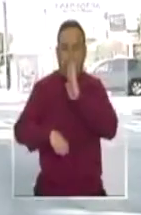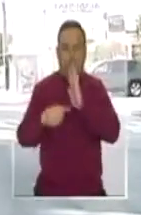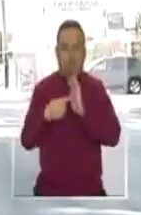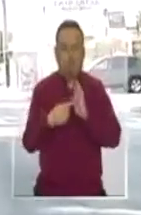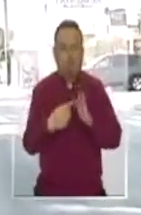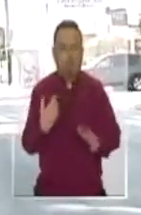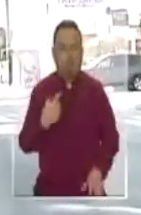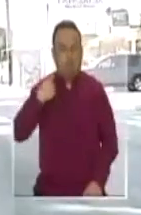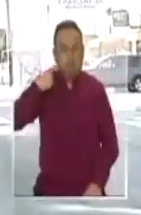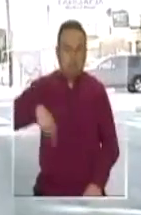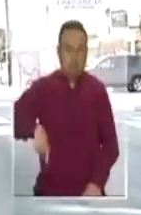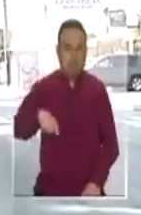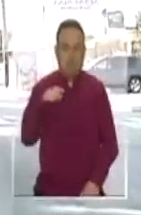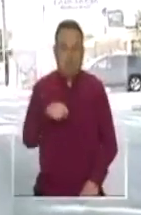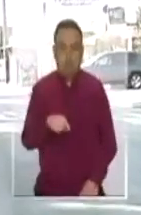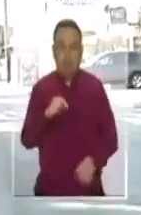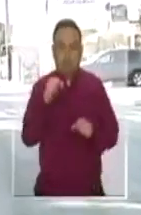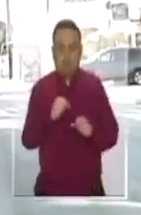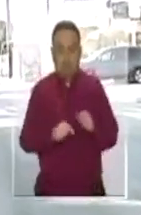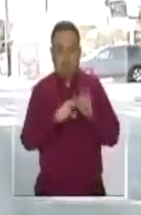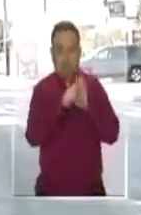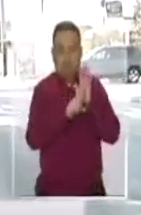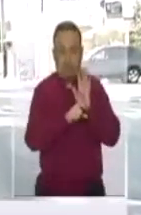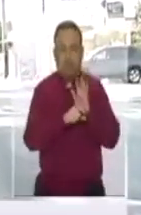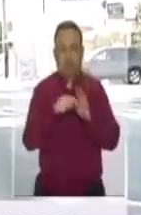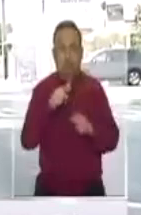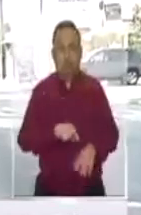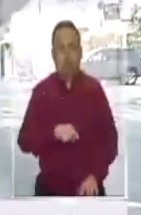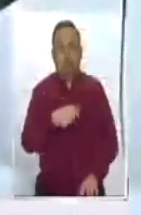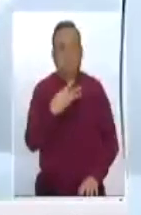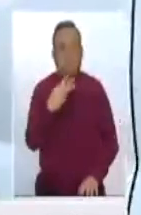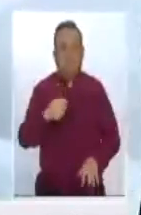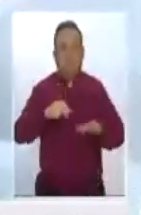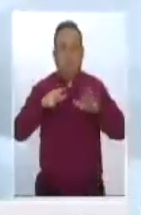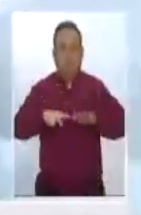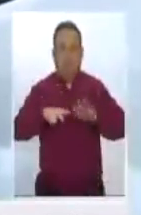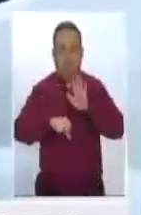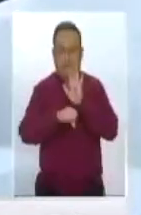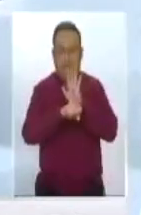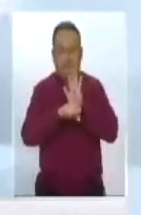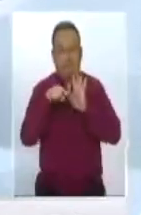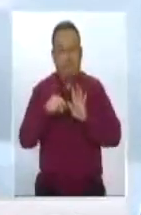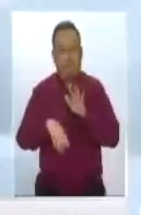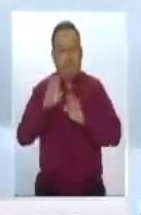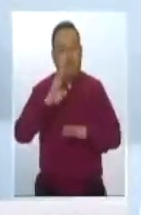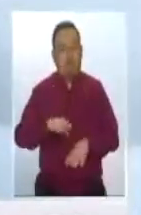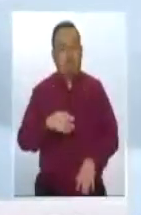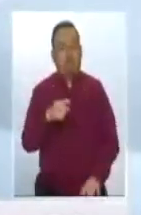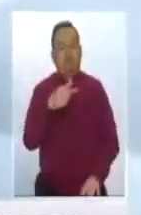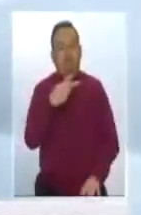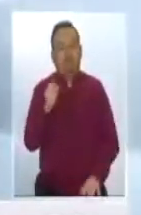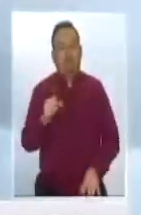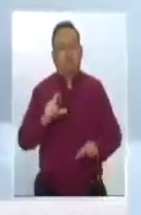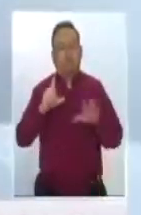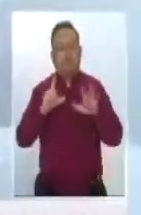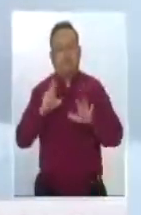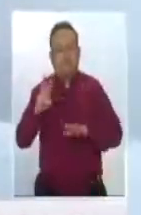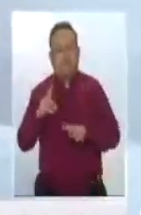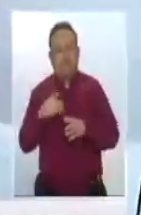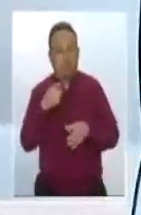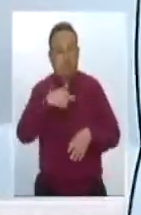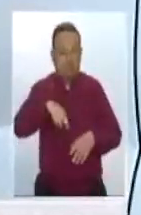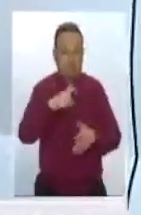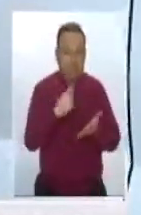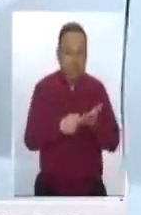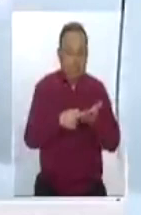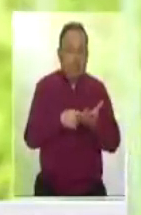un delito establecido en nuestro Código Penal, artículo 318. En total son más de 73.000 funcionarios entre las Fuerzas Armadas de Control y